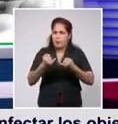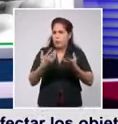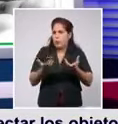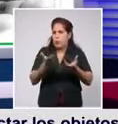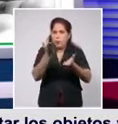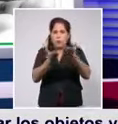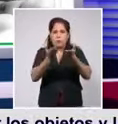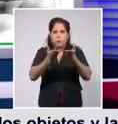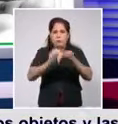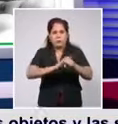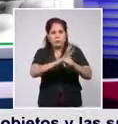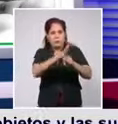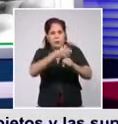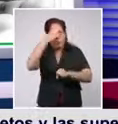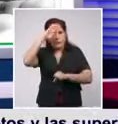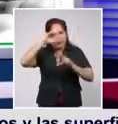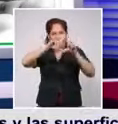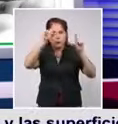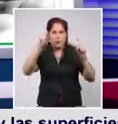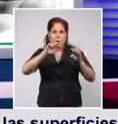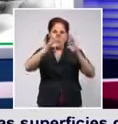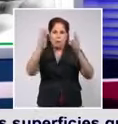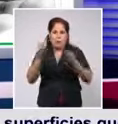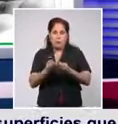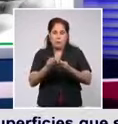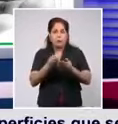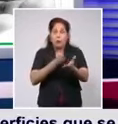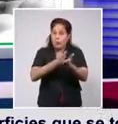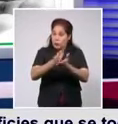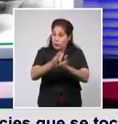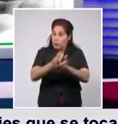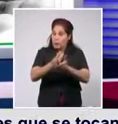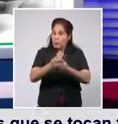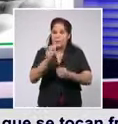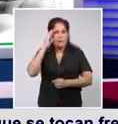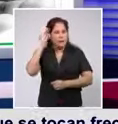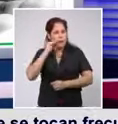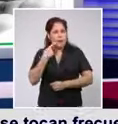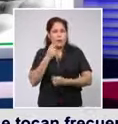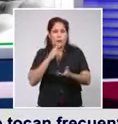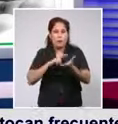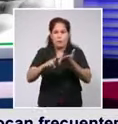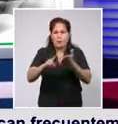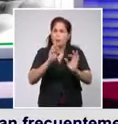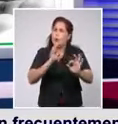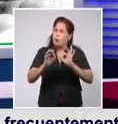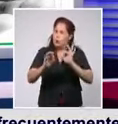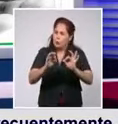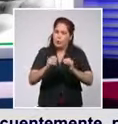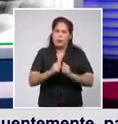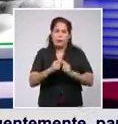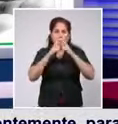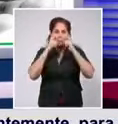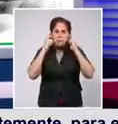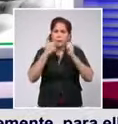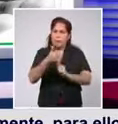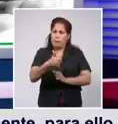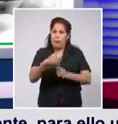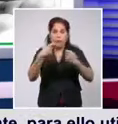la COVID-19 en Cuba y el resto del mundo. Y a usted siempre dejarle saber nuestro mensaje de protección, uso correcto del